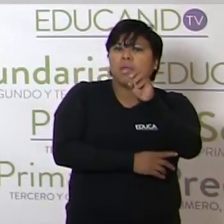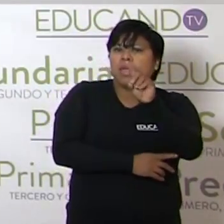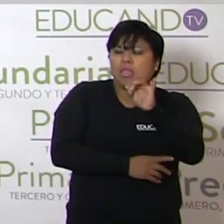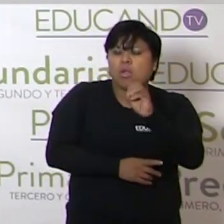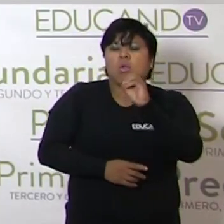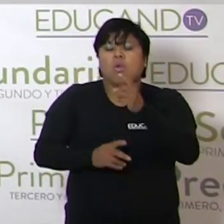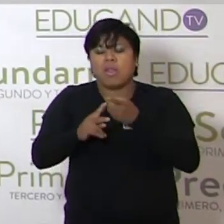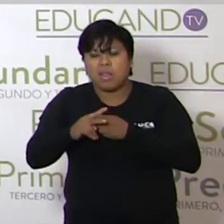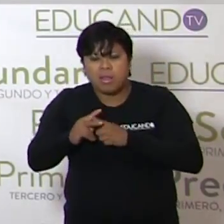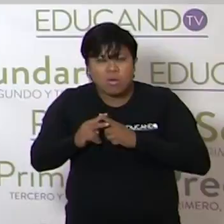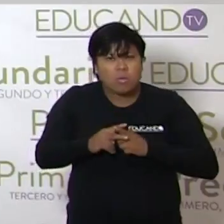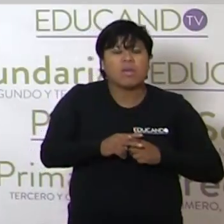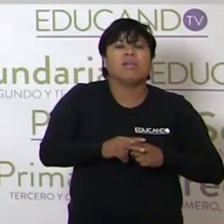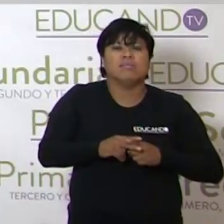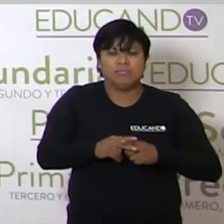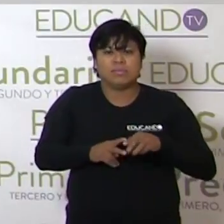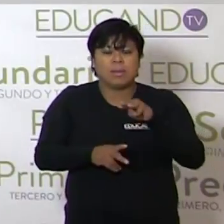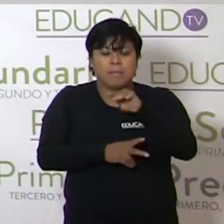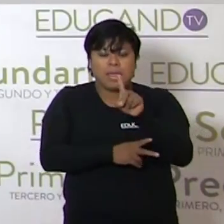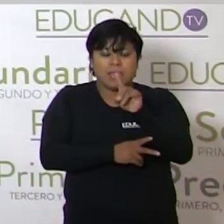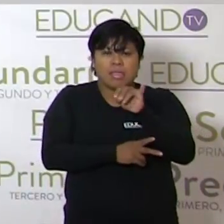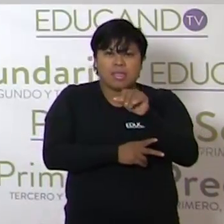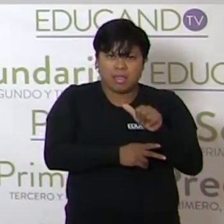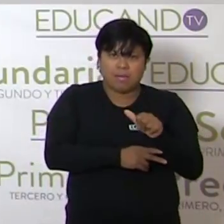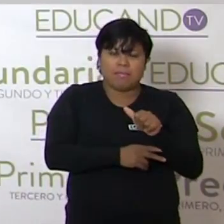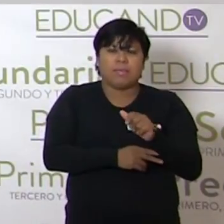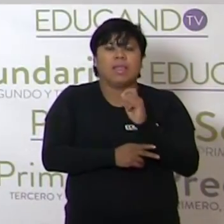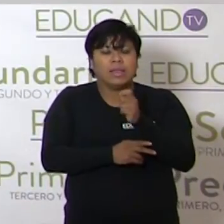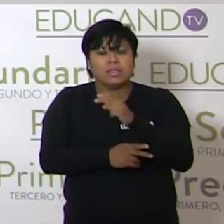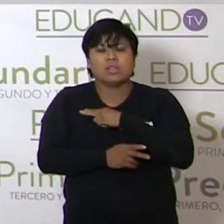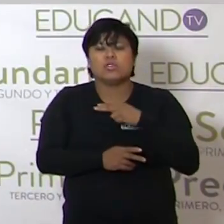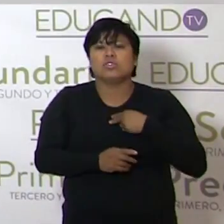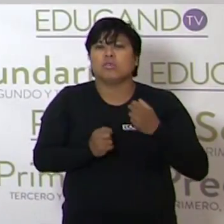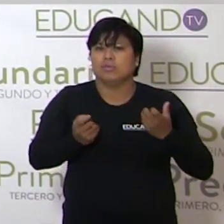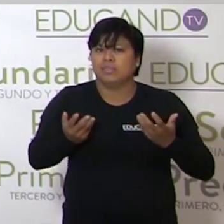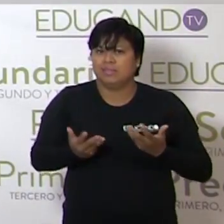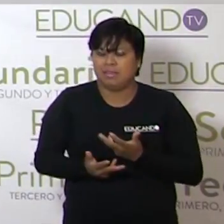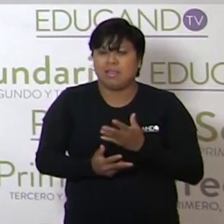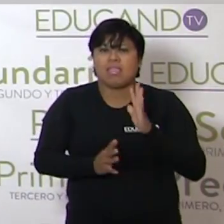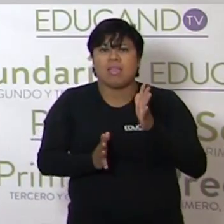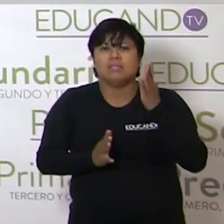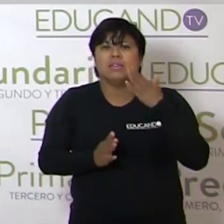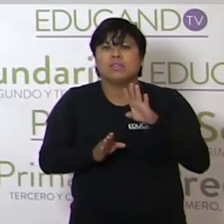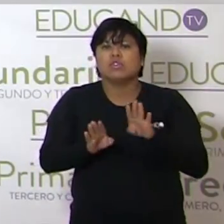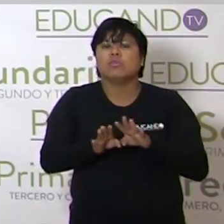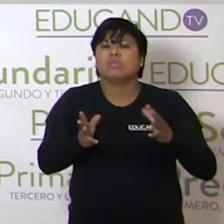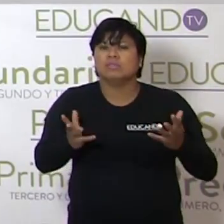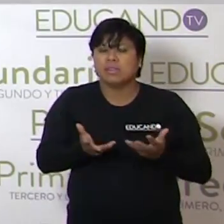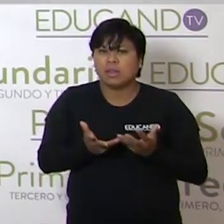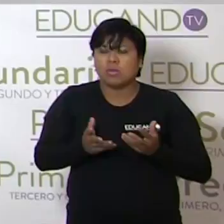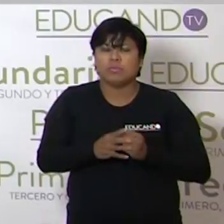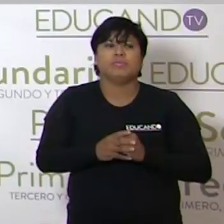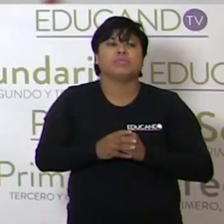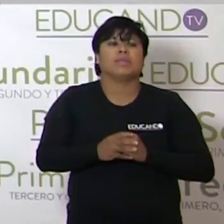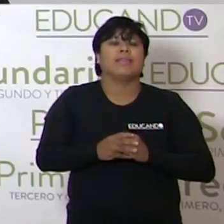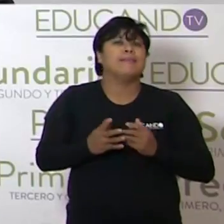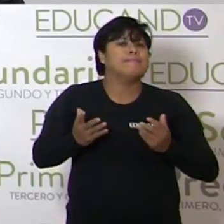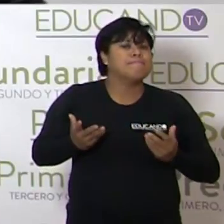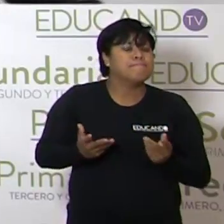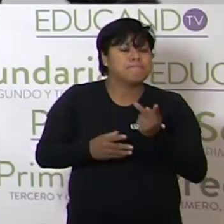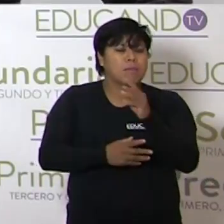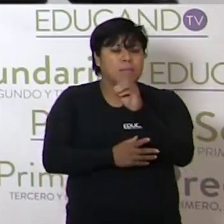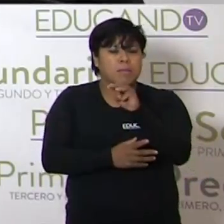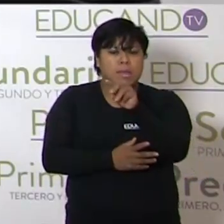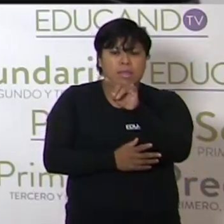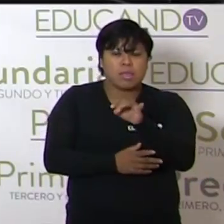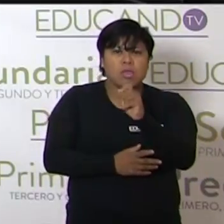calcular o sacar la media, que es lo primero que vamos a hacer, y ya sabemos cómo realizarlo. ¿Qué es el promedio o